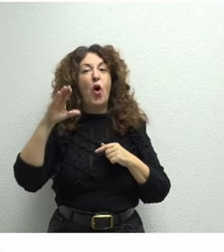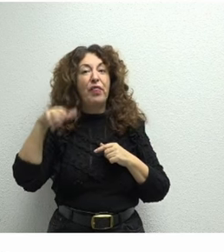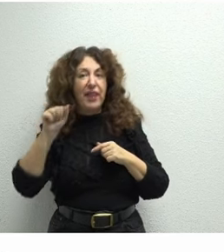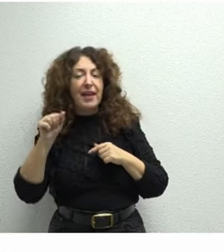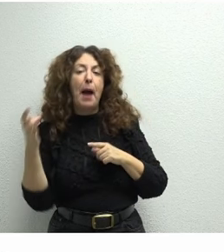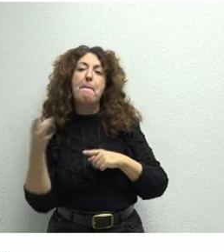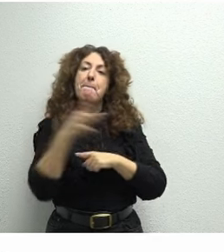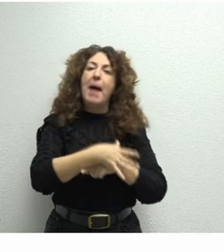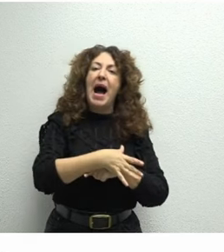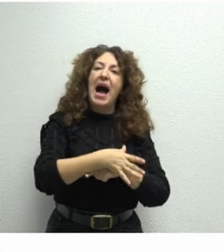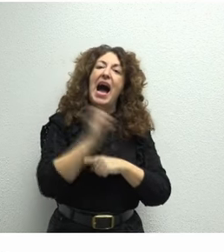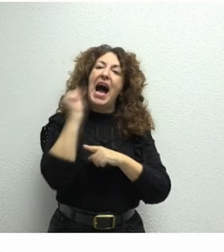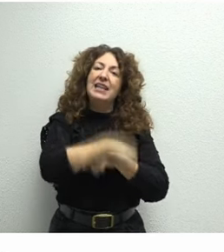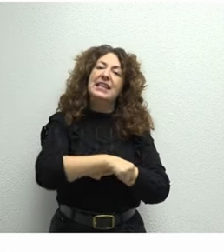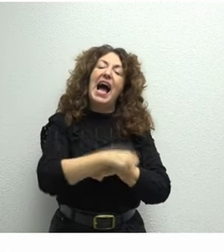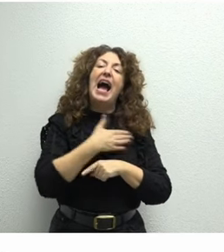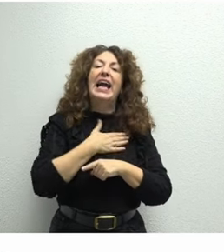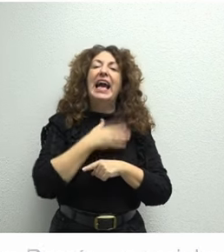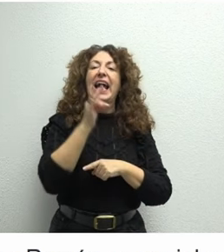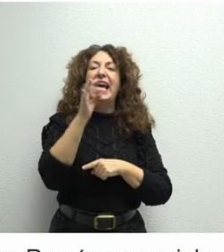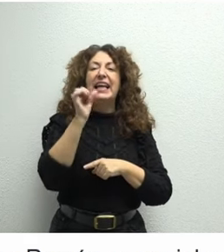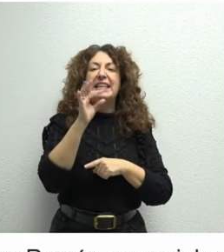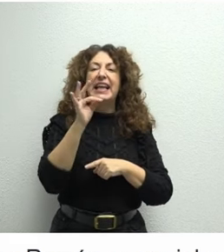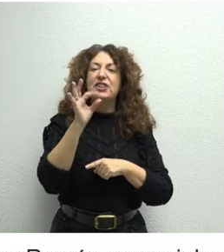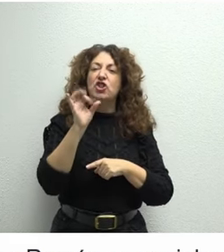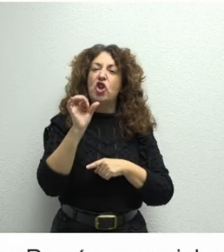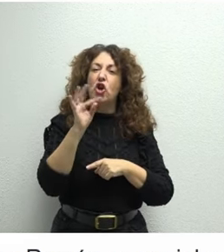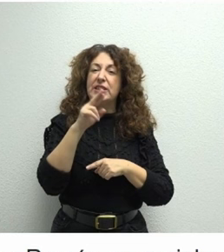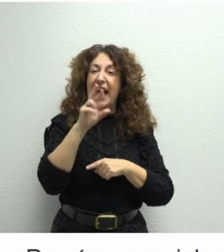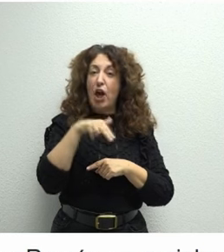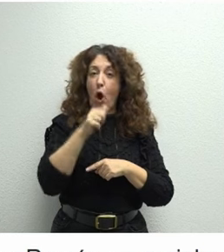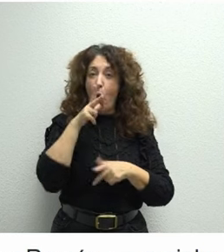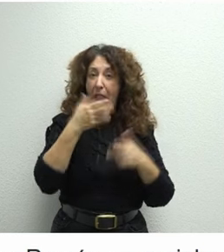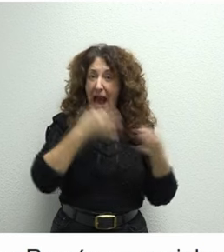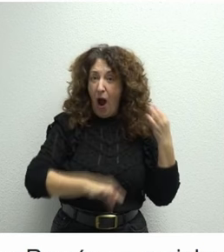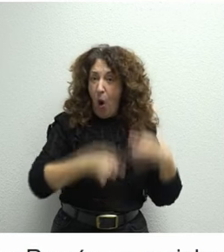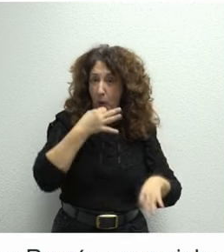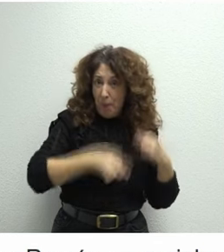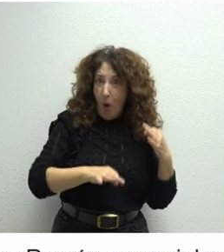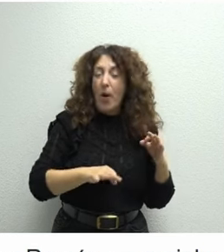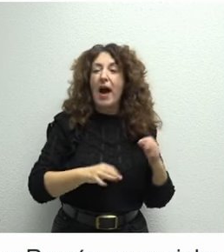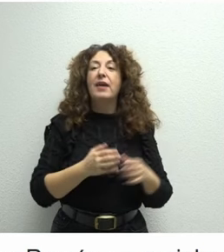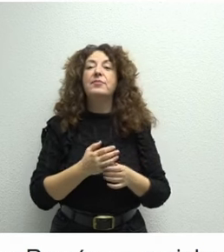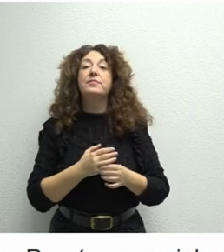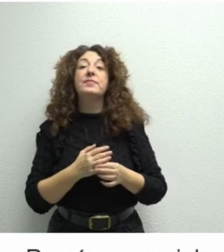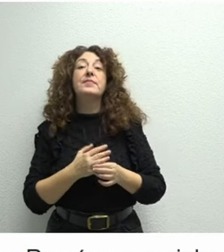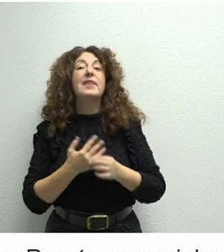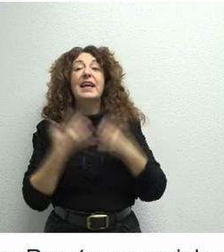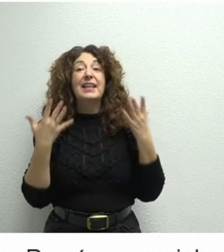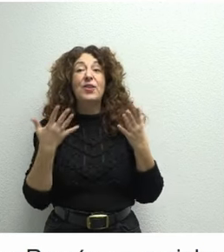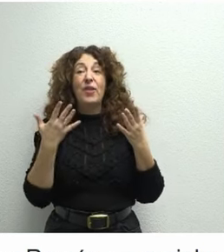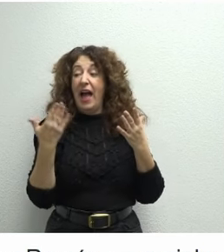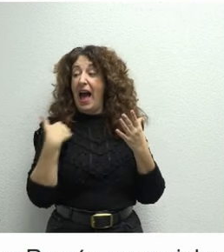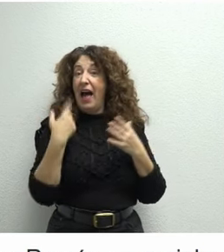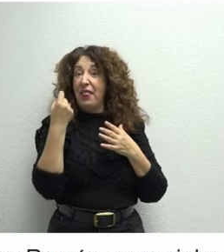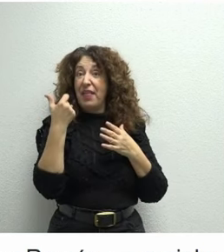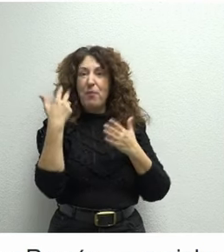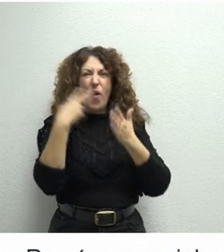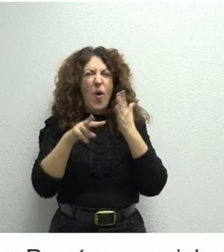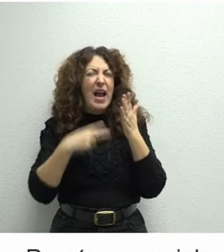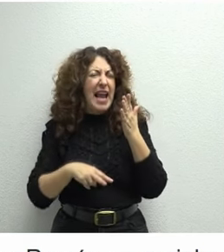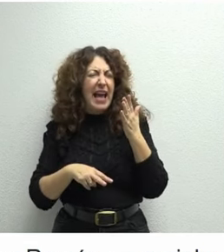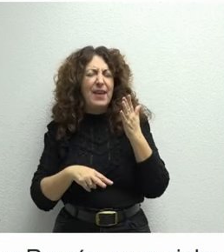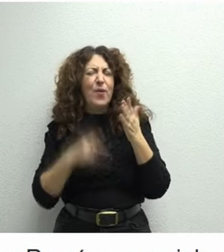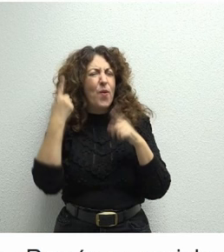mejor nos estamos volviendo más cuidadosos y termino termino con con un asunto que acabo de leer antes que es